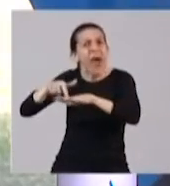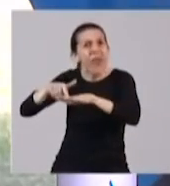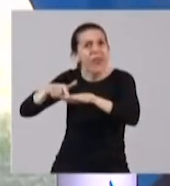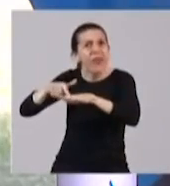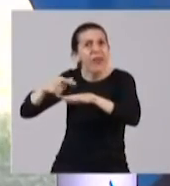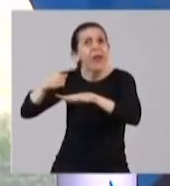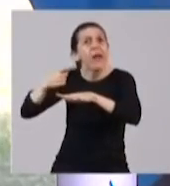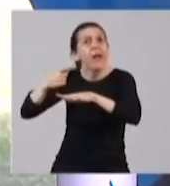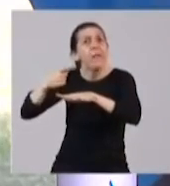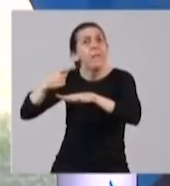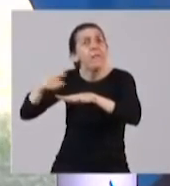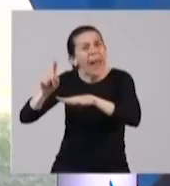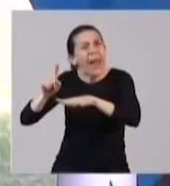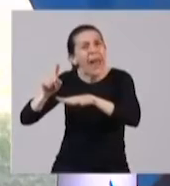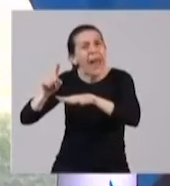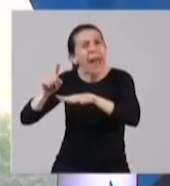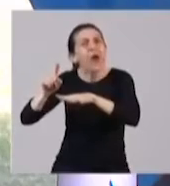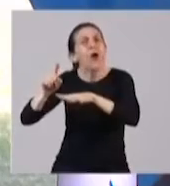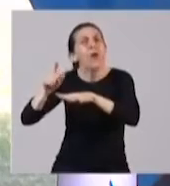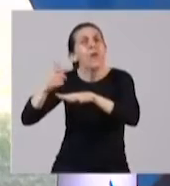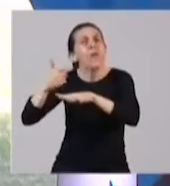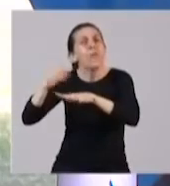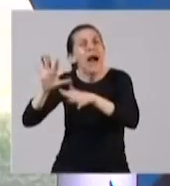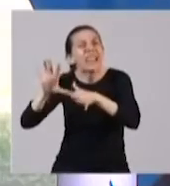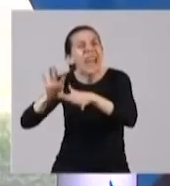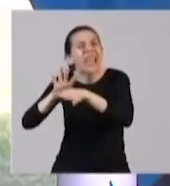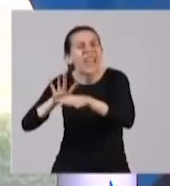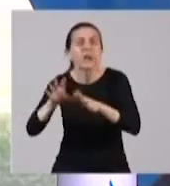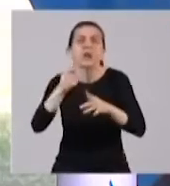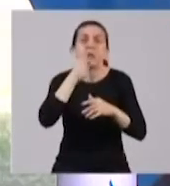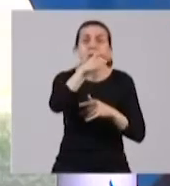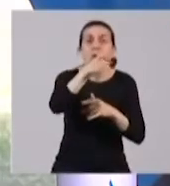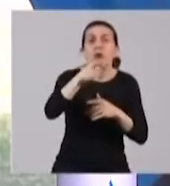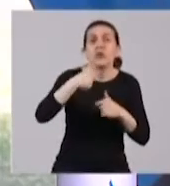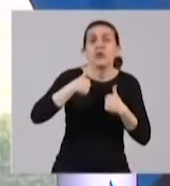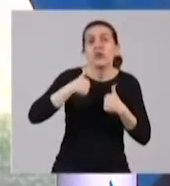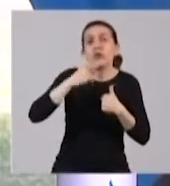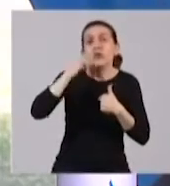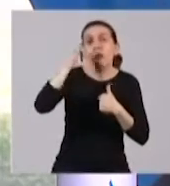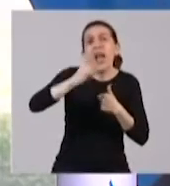que tal vez necesitan un nivel más de precisión. Estamos hablando básicamente